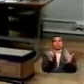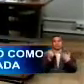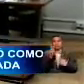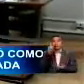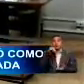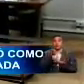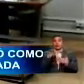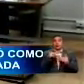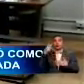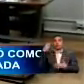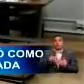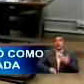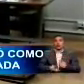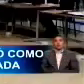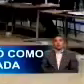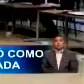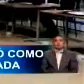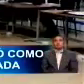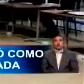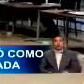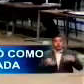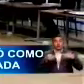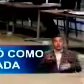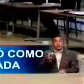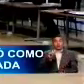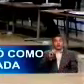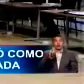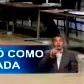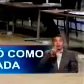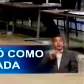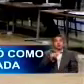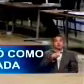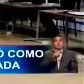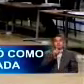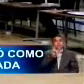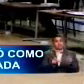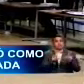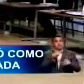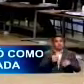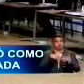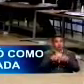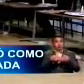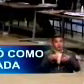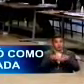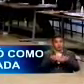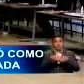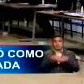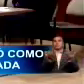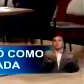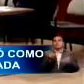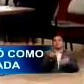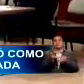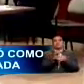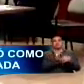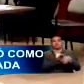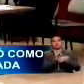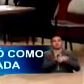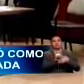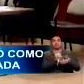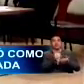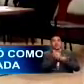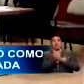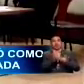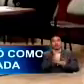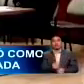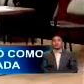12 mil dólares de multa. Aquí confirmó que Mendoza, Benavides, Franklin Calderón, Edmundo Tamayo y José Vélez son cooperadores eficaces,